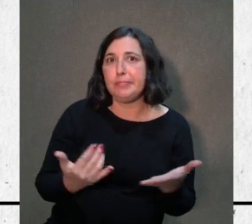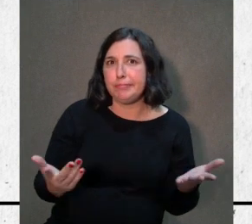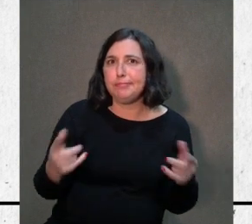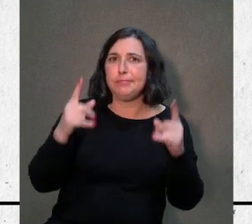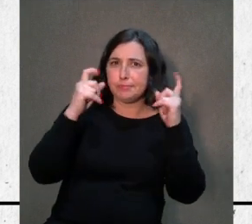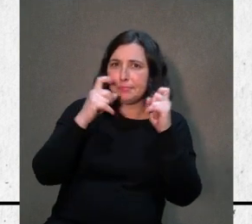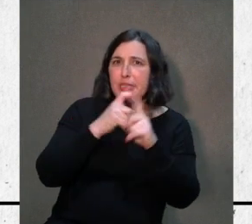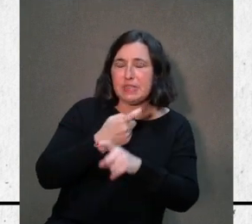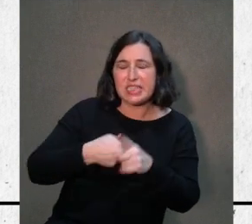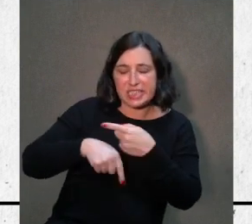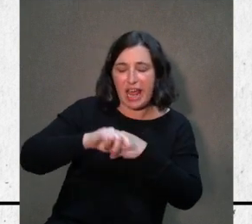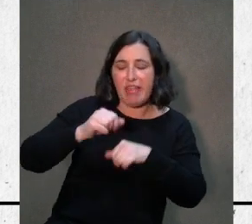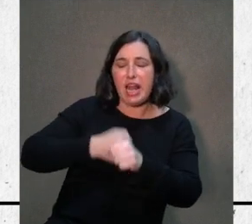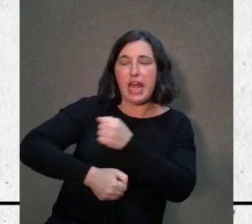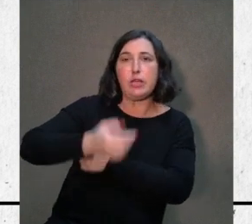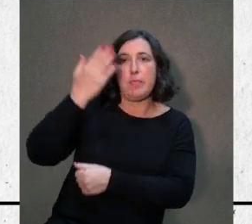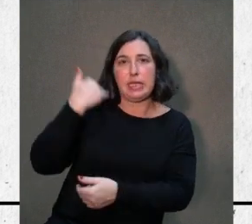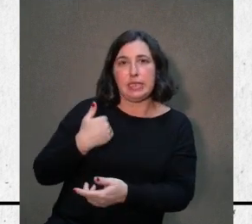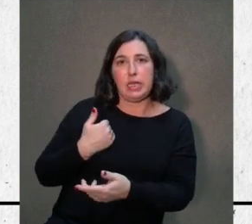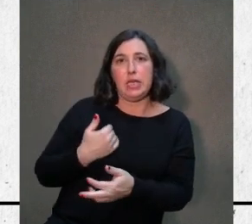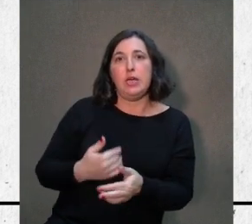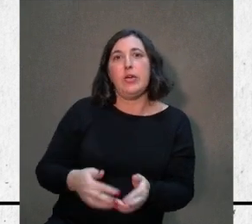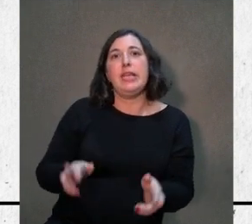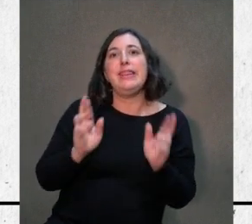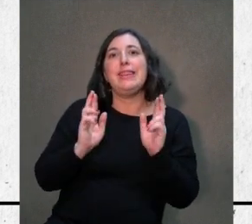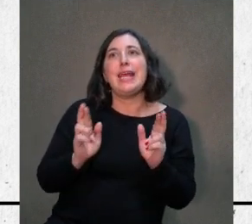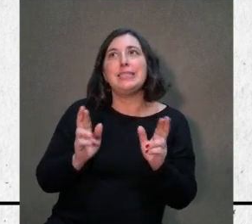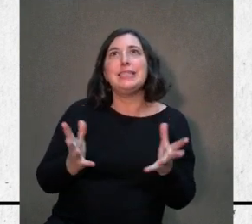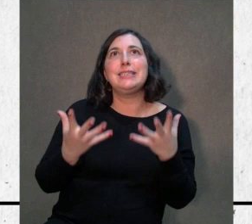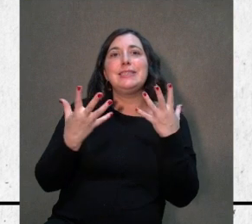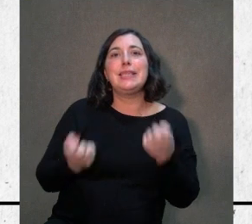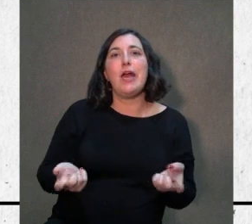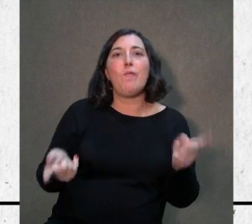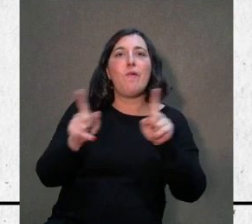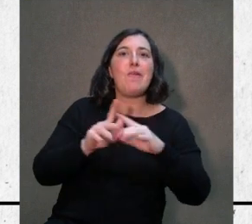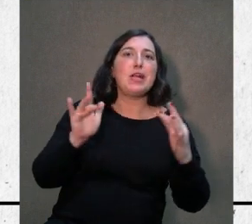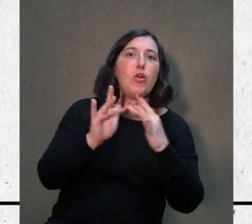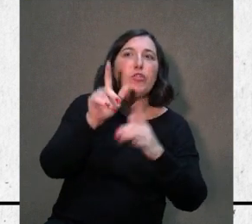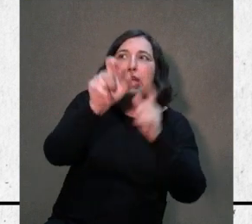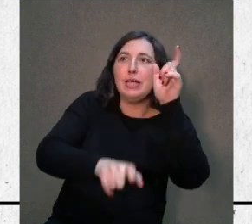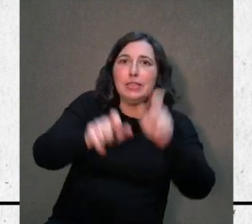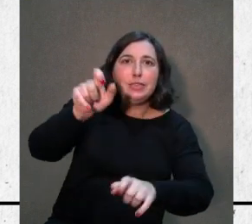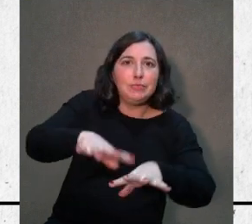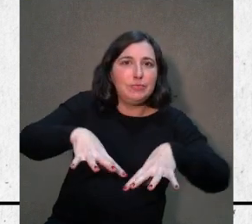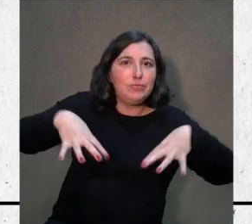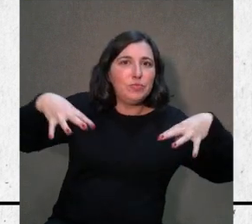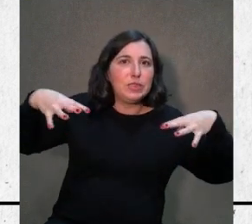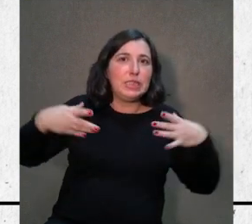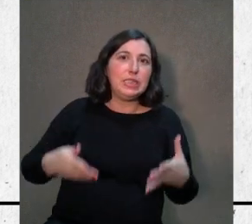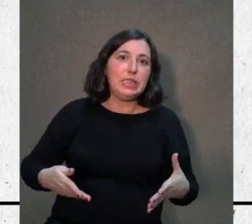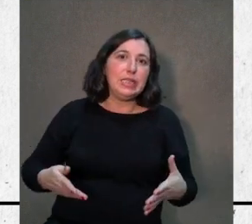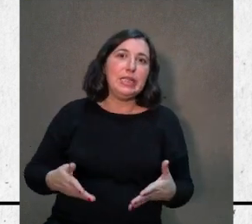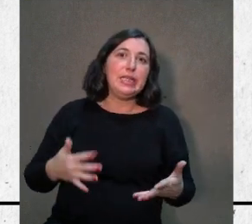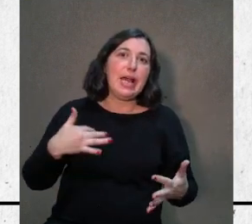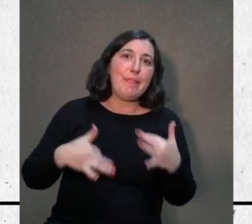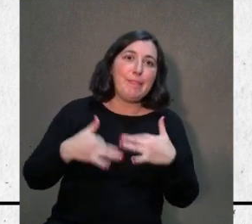una prueba difícil, ¿no? Ya desde el año pasado. Así que mi deseo es reencontrarme con el público pronto y de manera,